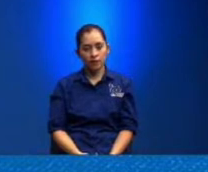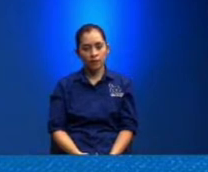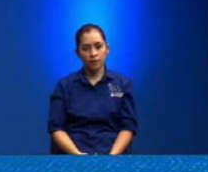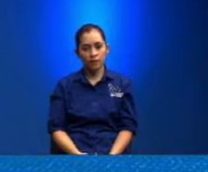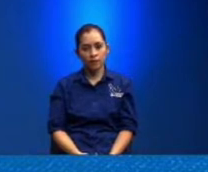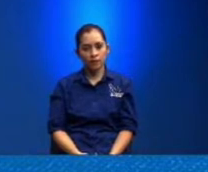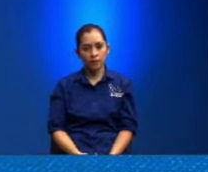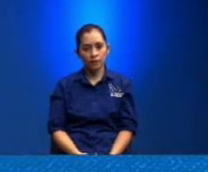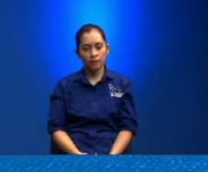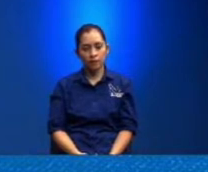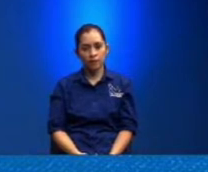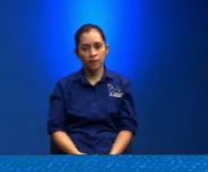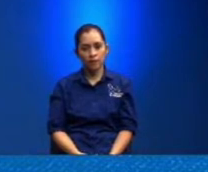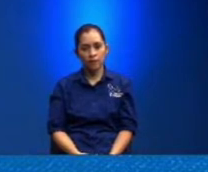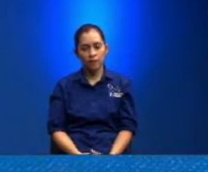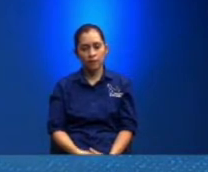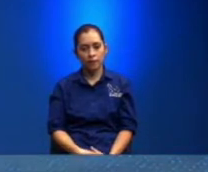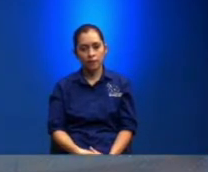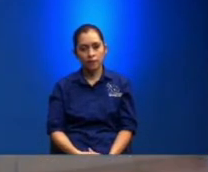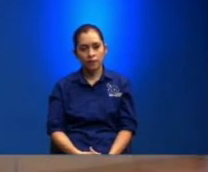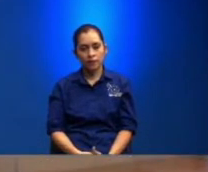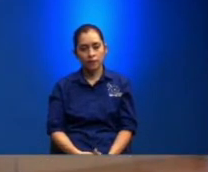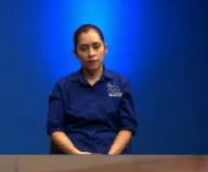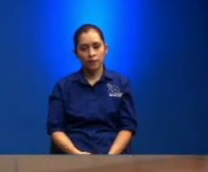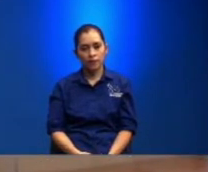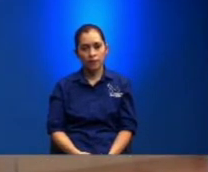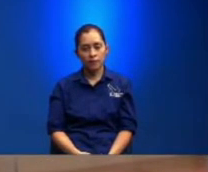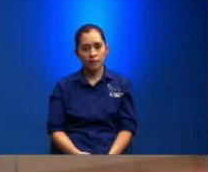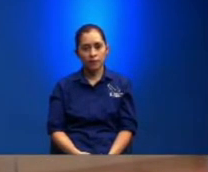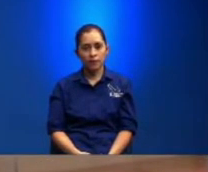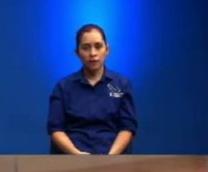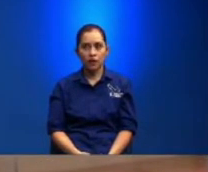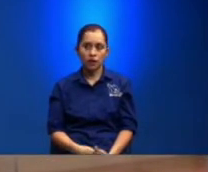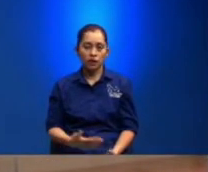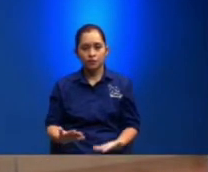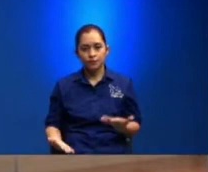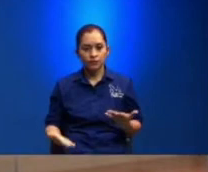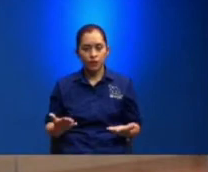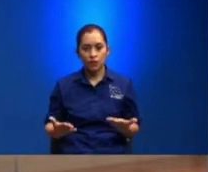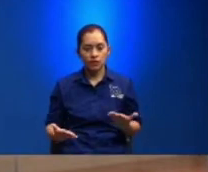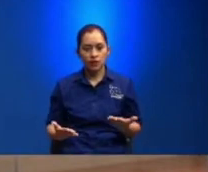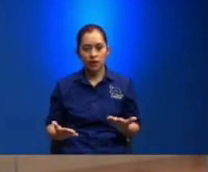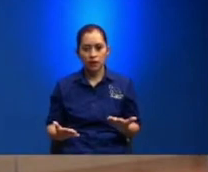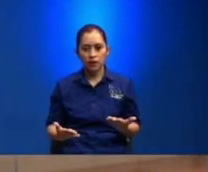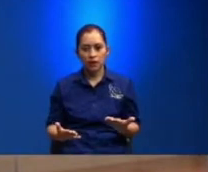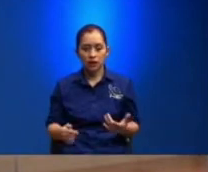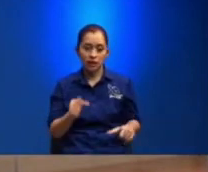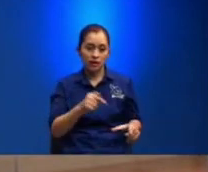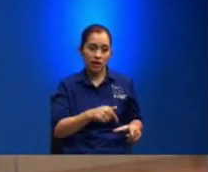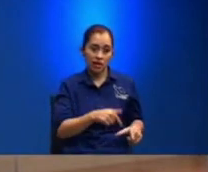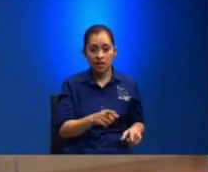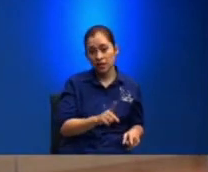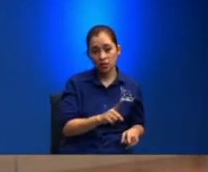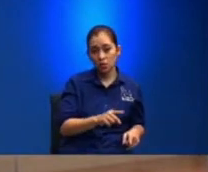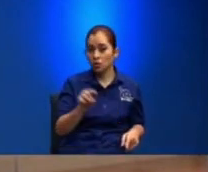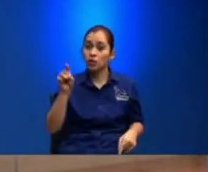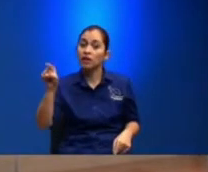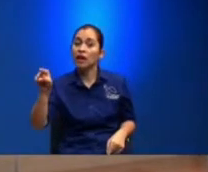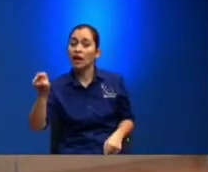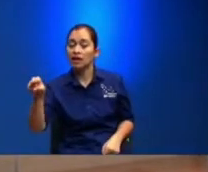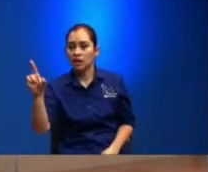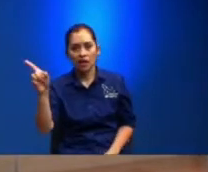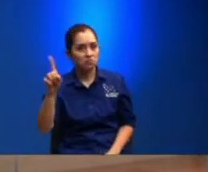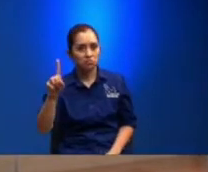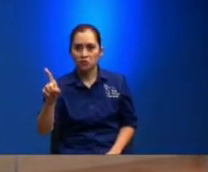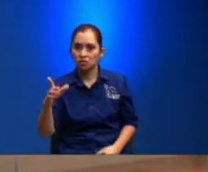frontera o sea ni es ni es de aquí y desde allá